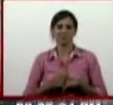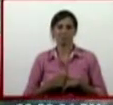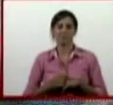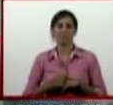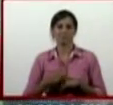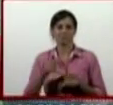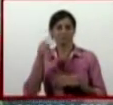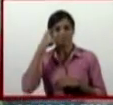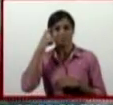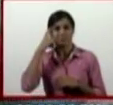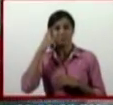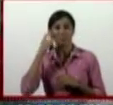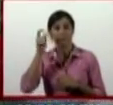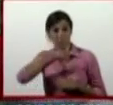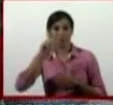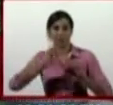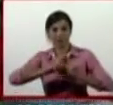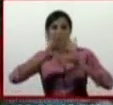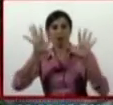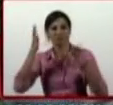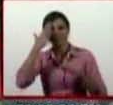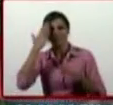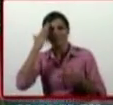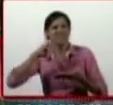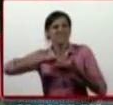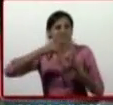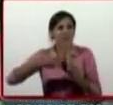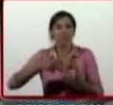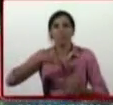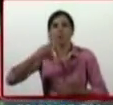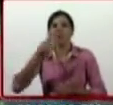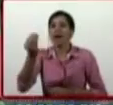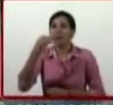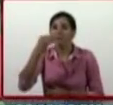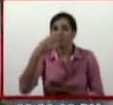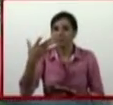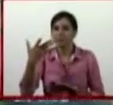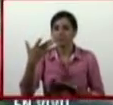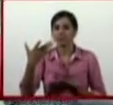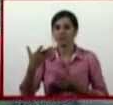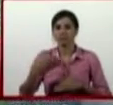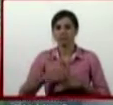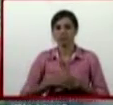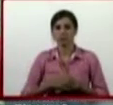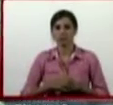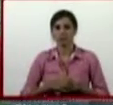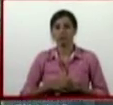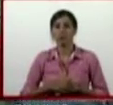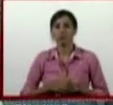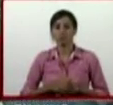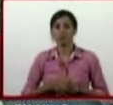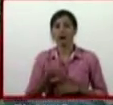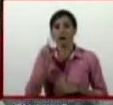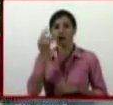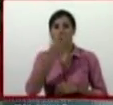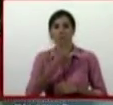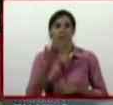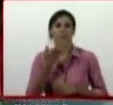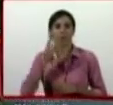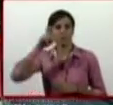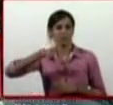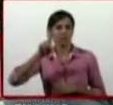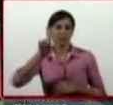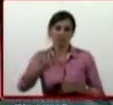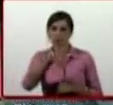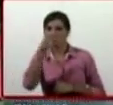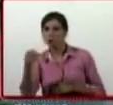está muy clara de lo que significan las políticas alimentarias y de lo que y de su compromiso. Si necesita o no Mercal,